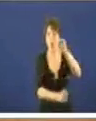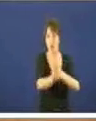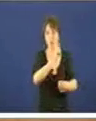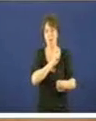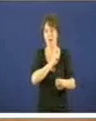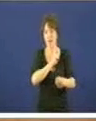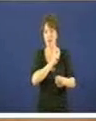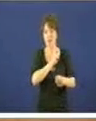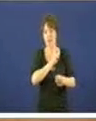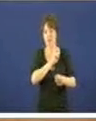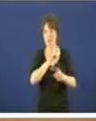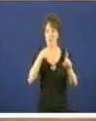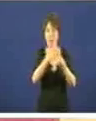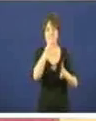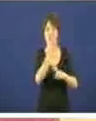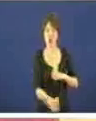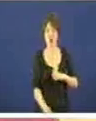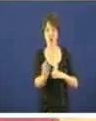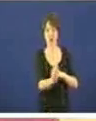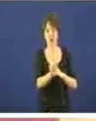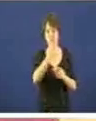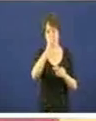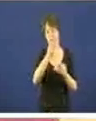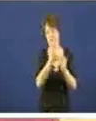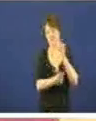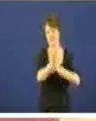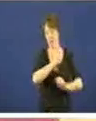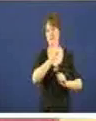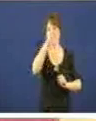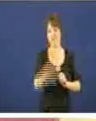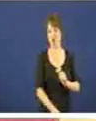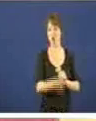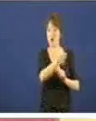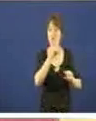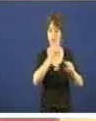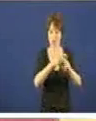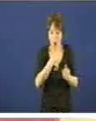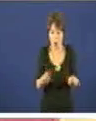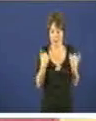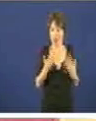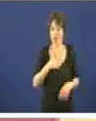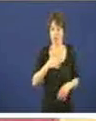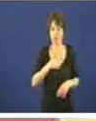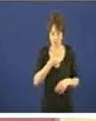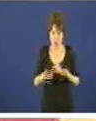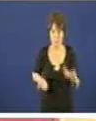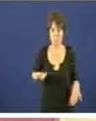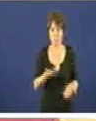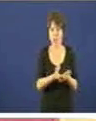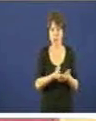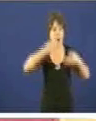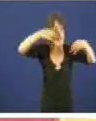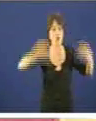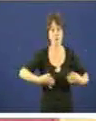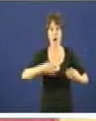retribución de 2 anos de retribución fixas. Esa é a miña competencia. Eu o solicito remate,